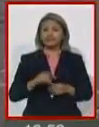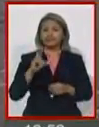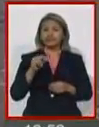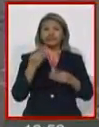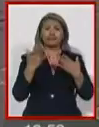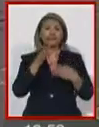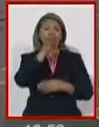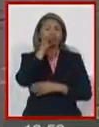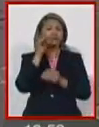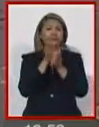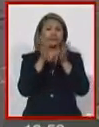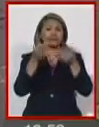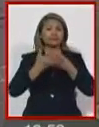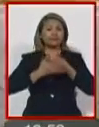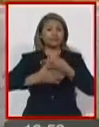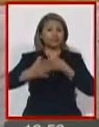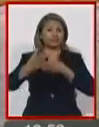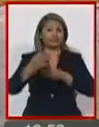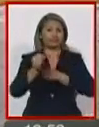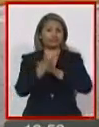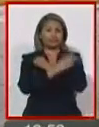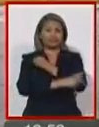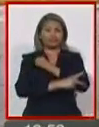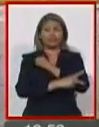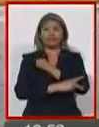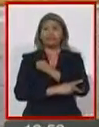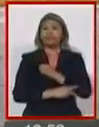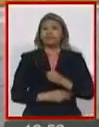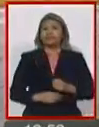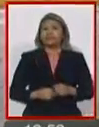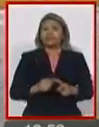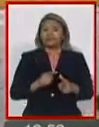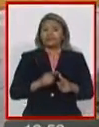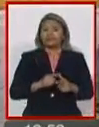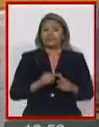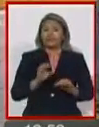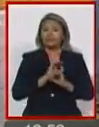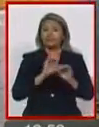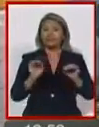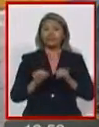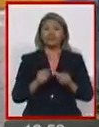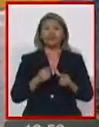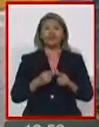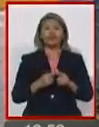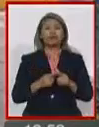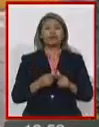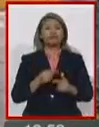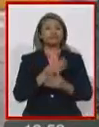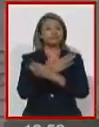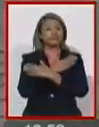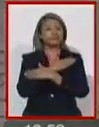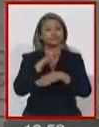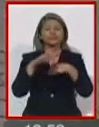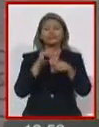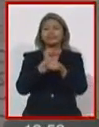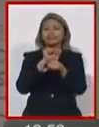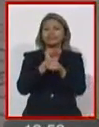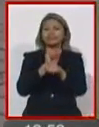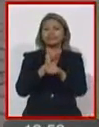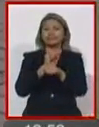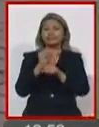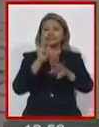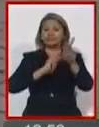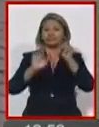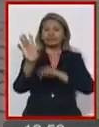hay tal huelga general indefinida en nuestro país, afortunadamente. Y hay que saludar la vocación de trabajo del